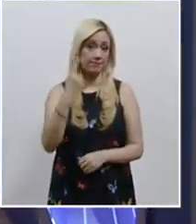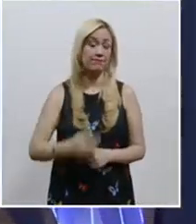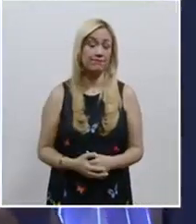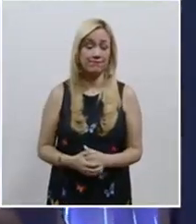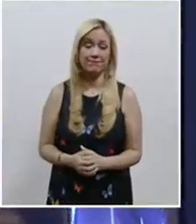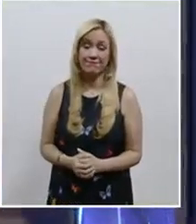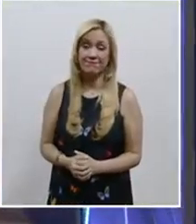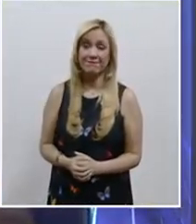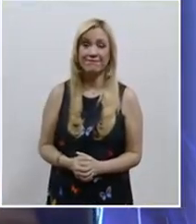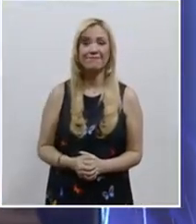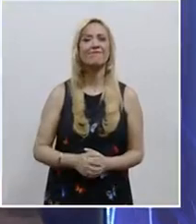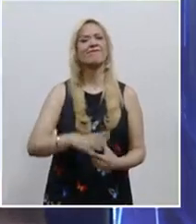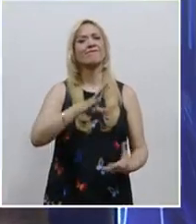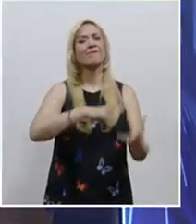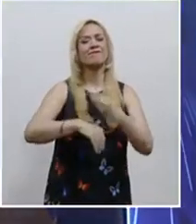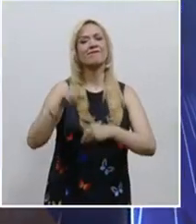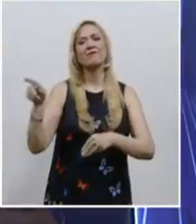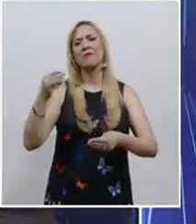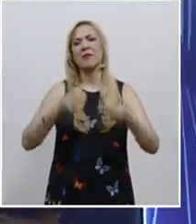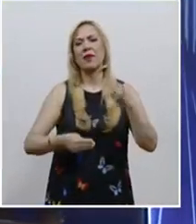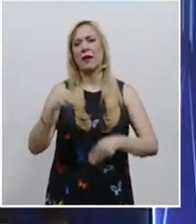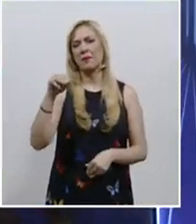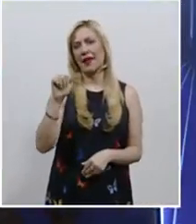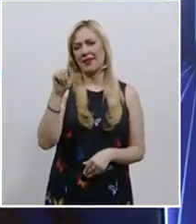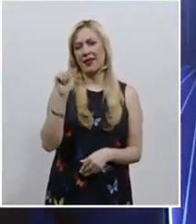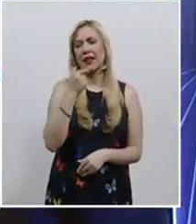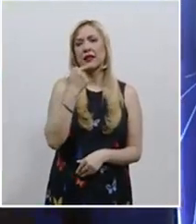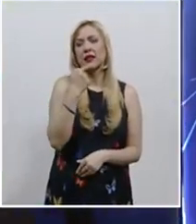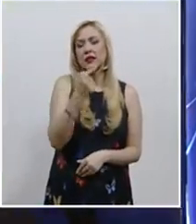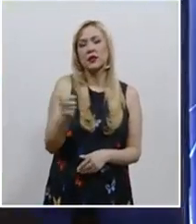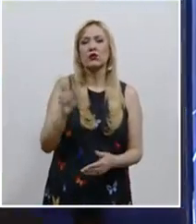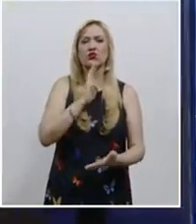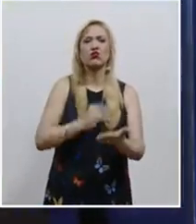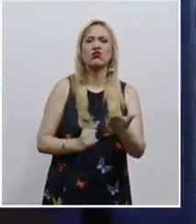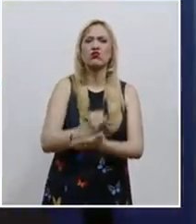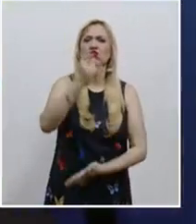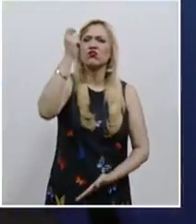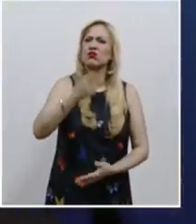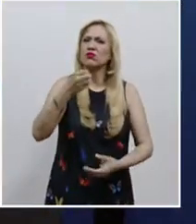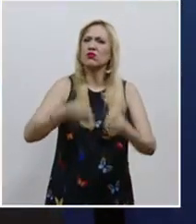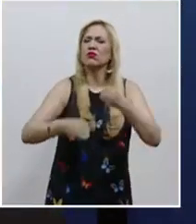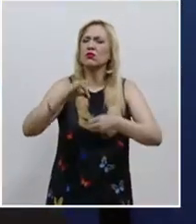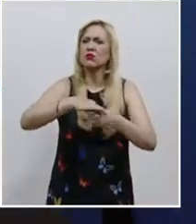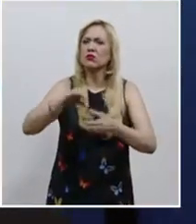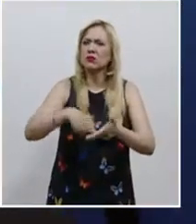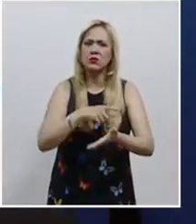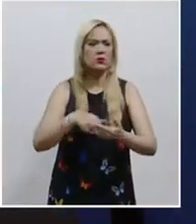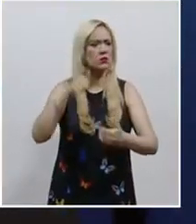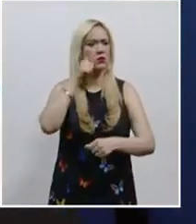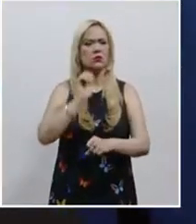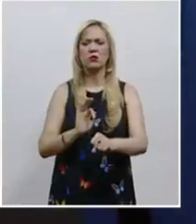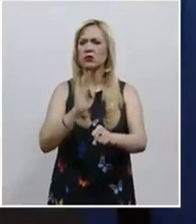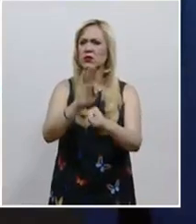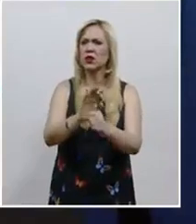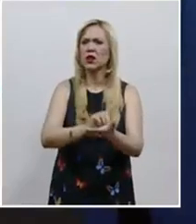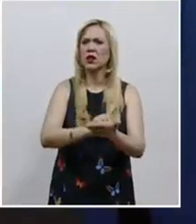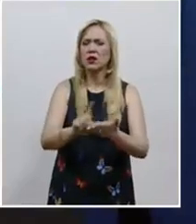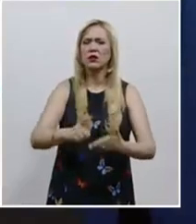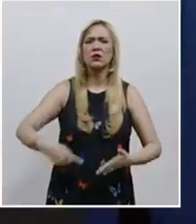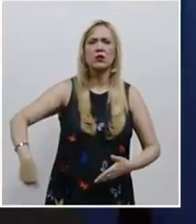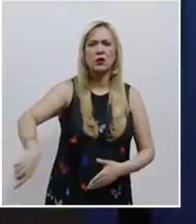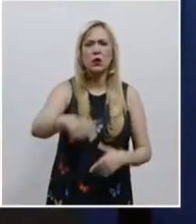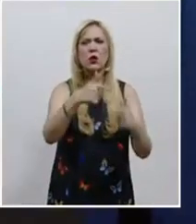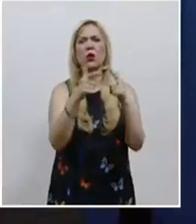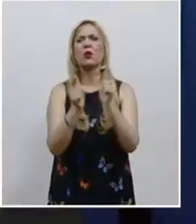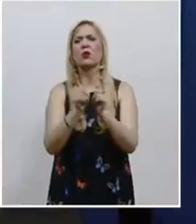En otros asuntos, el magistrado Felipe de la Mata señaló que con sus sentencias el Tribunal Electoral ha protegido los derechos políticos de minorías y